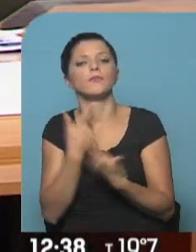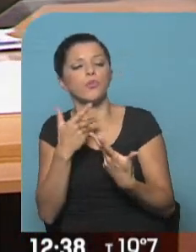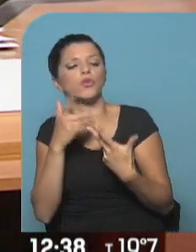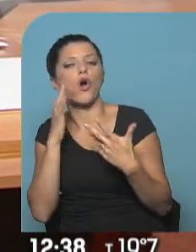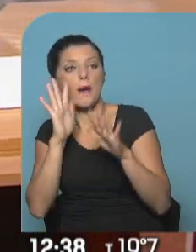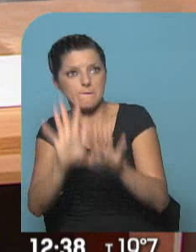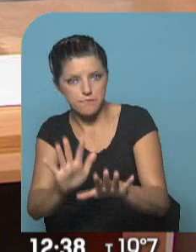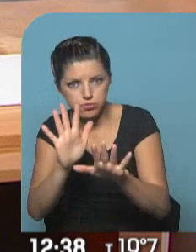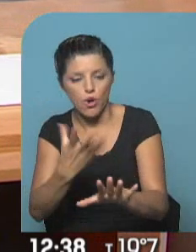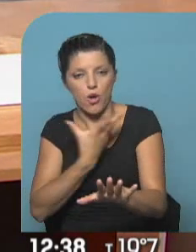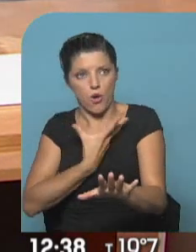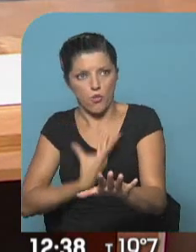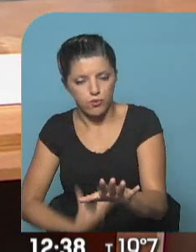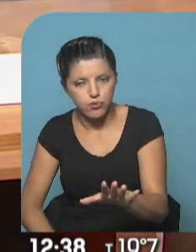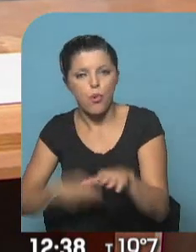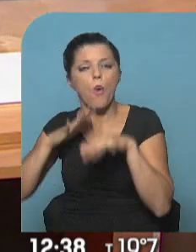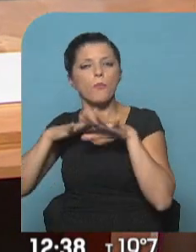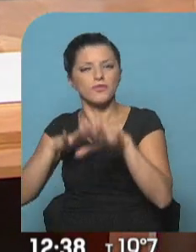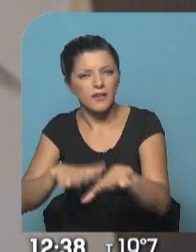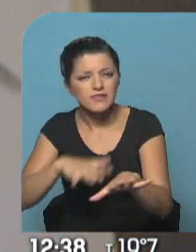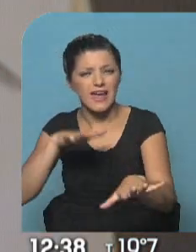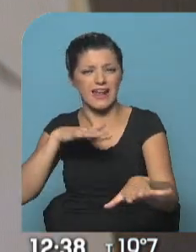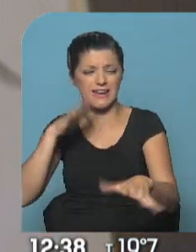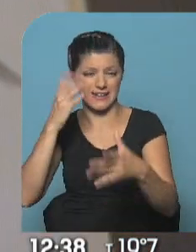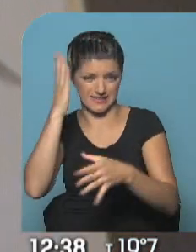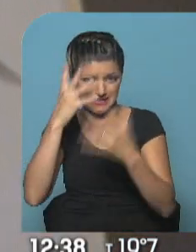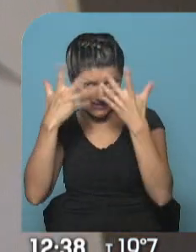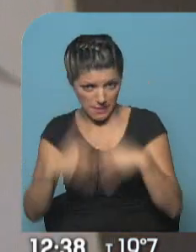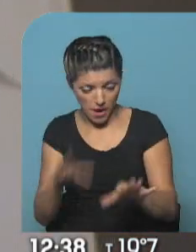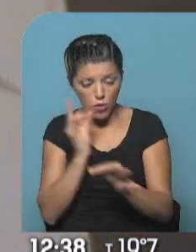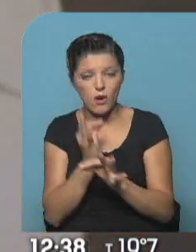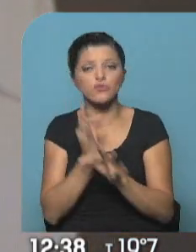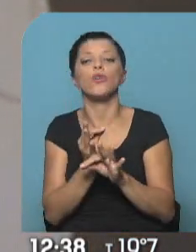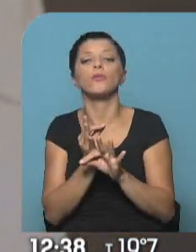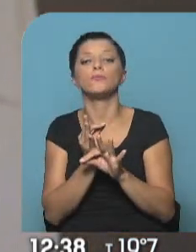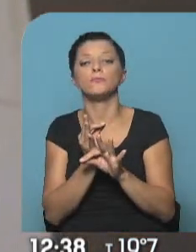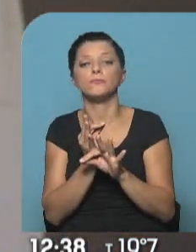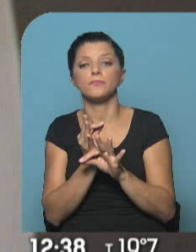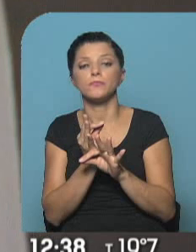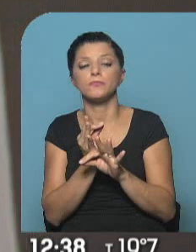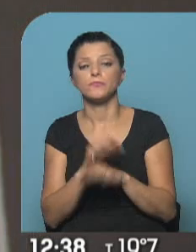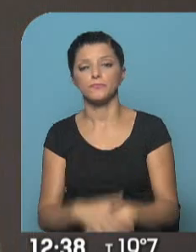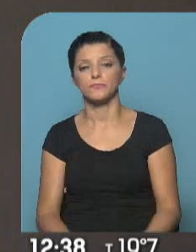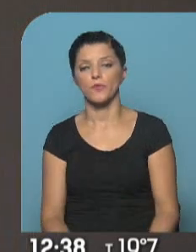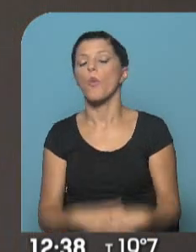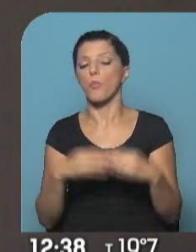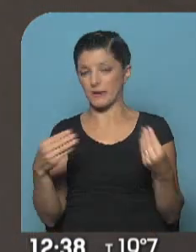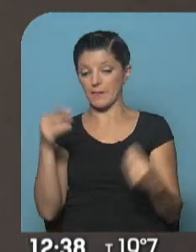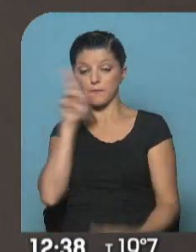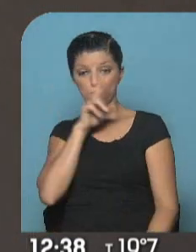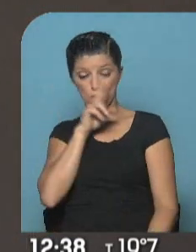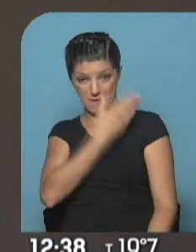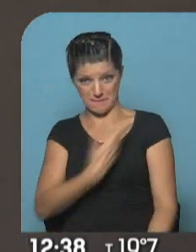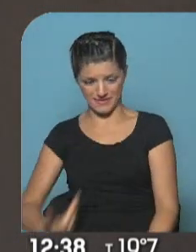y trajo un poco de alivio a ese sistema tan injusto de Chile en materia educativa, es que elevó a un 50 o